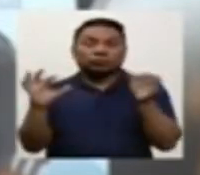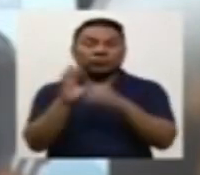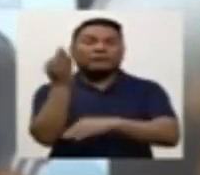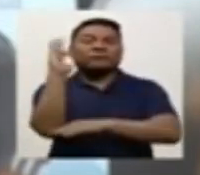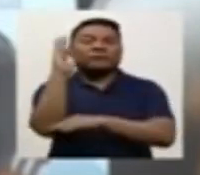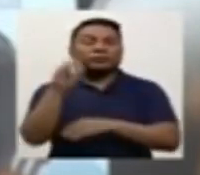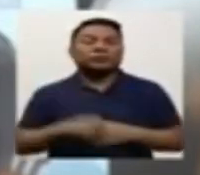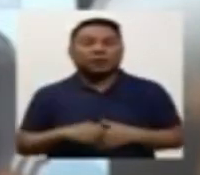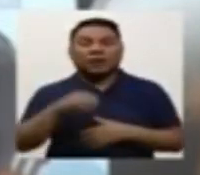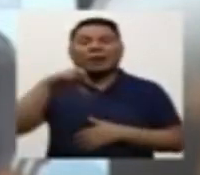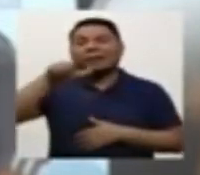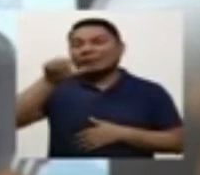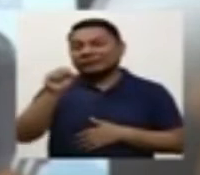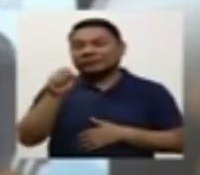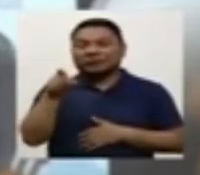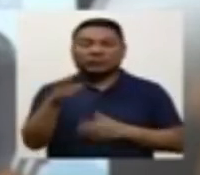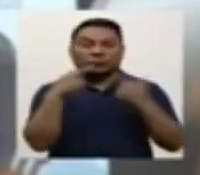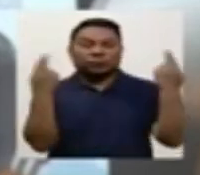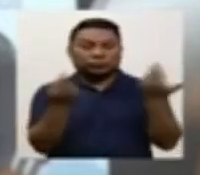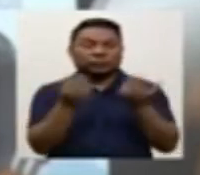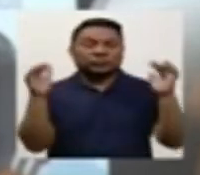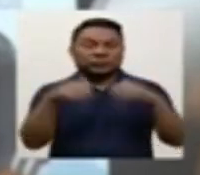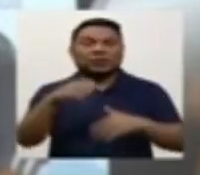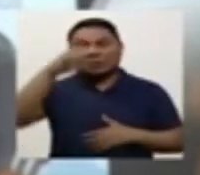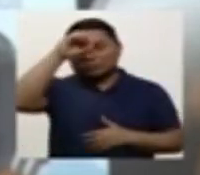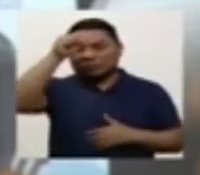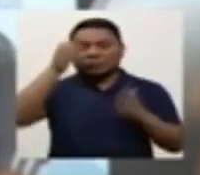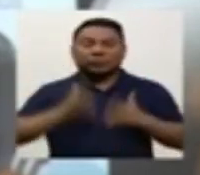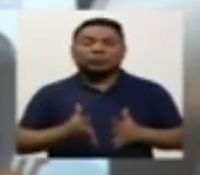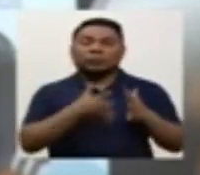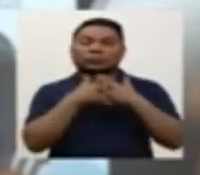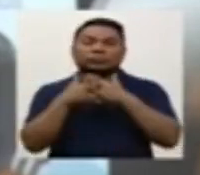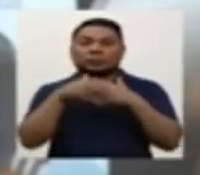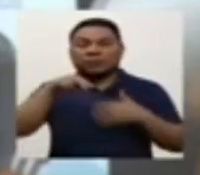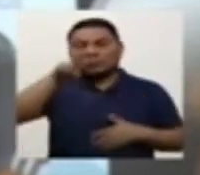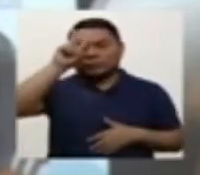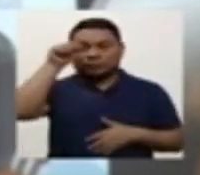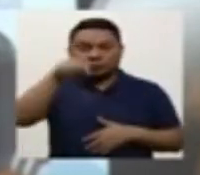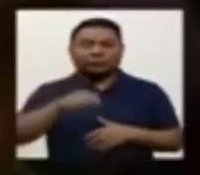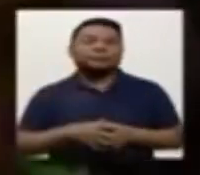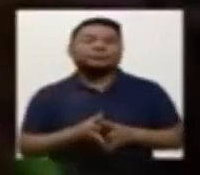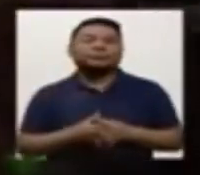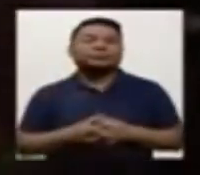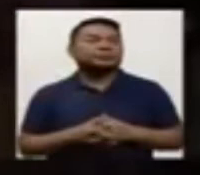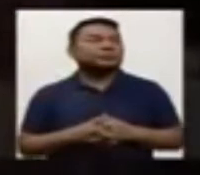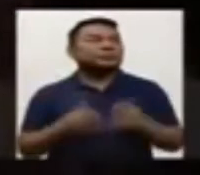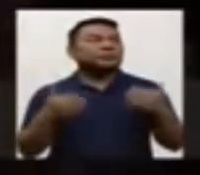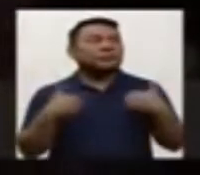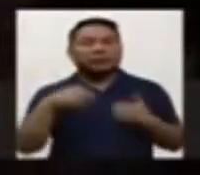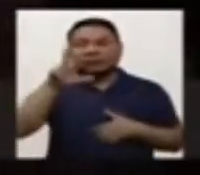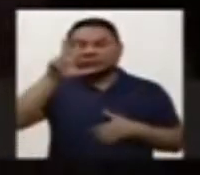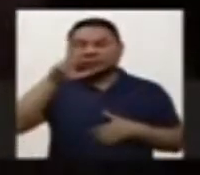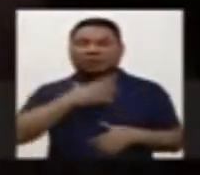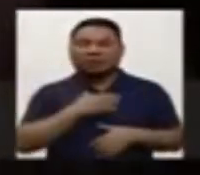Fundación Comedy Plast. A la ceremonia asistió también el embajador de Estados Unidos en el Perú. Tiene 3 años